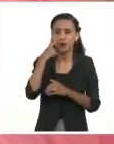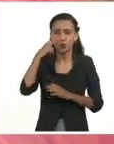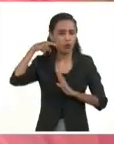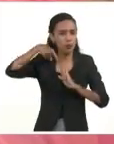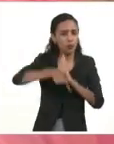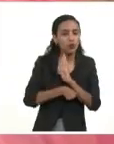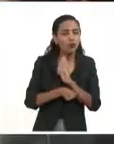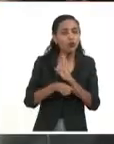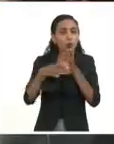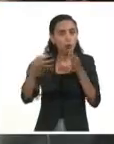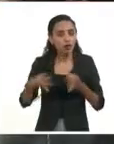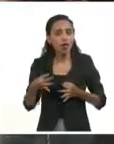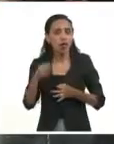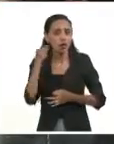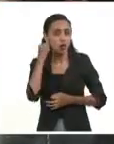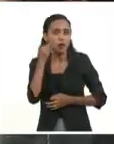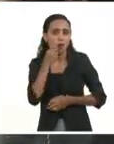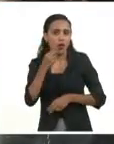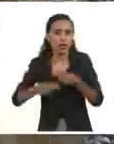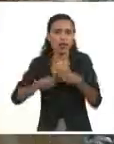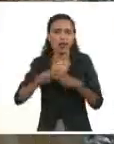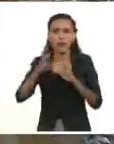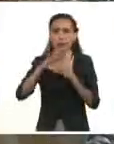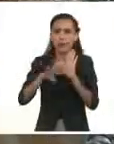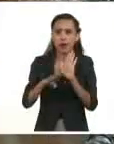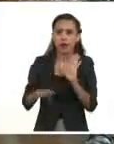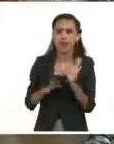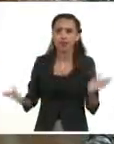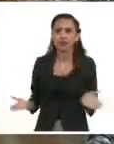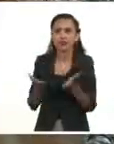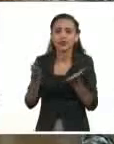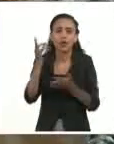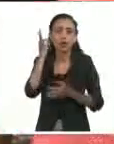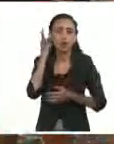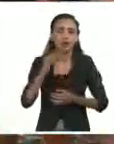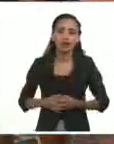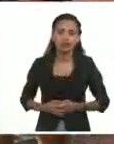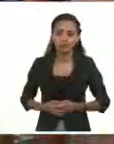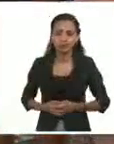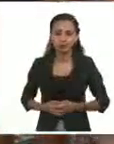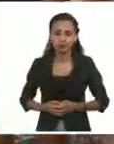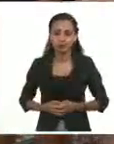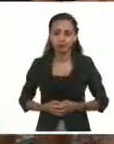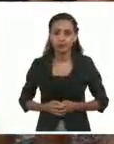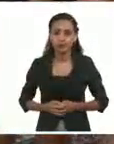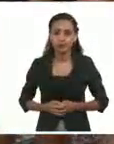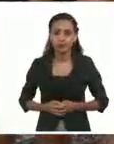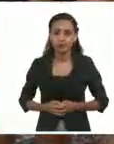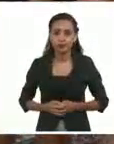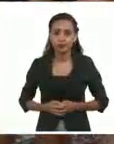las posibilidades que ofrece el programa de adelanto de la mujer thalía gonzález sistema informativo de la televisión cubana